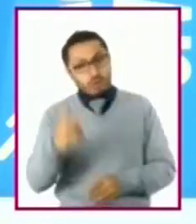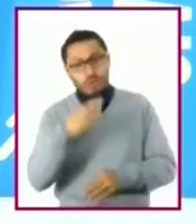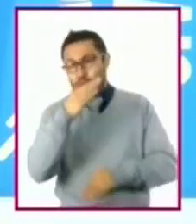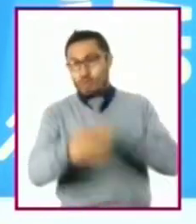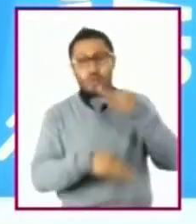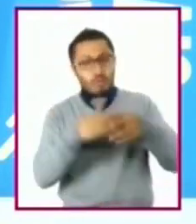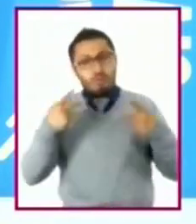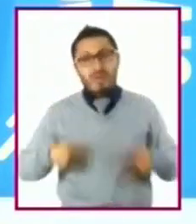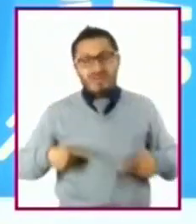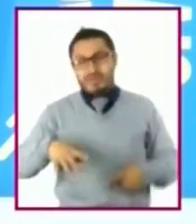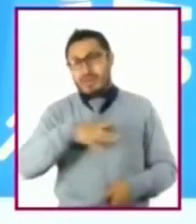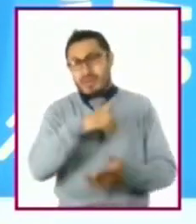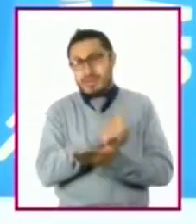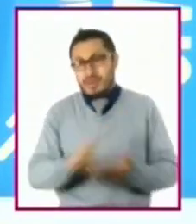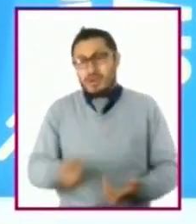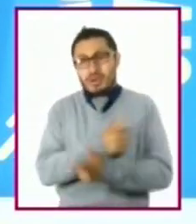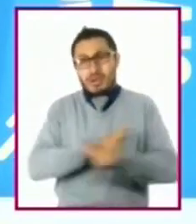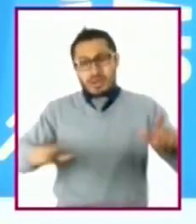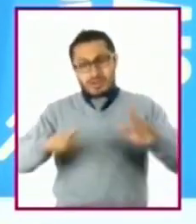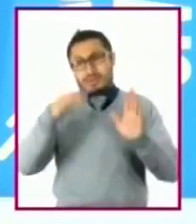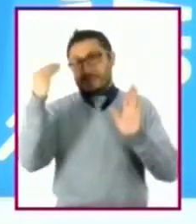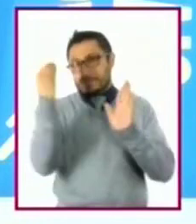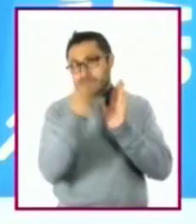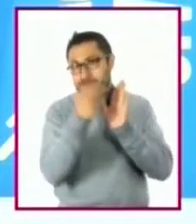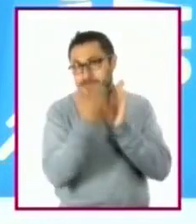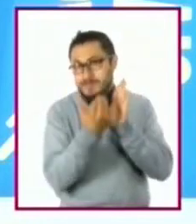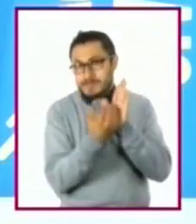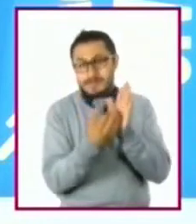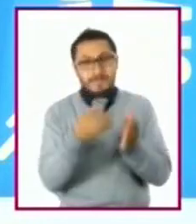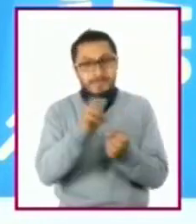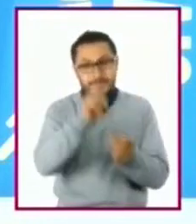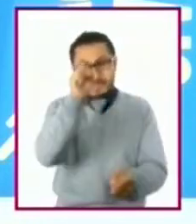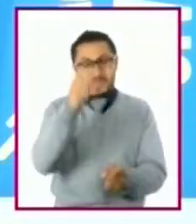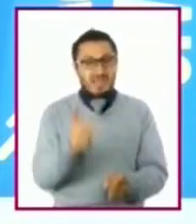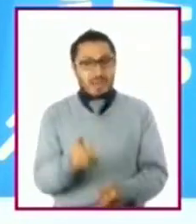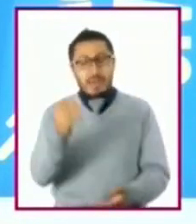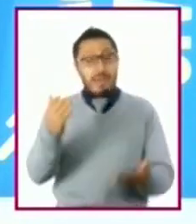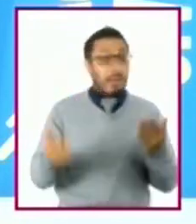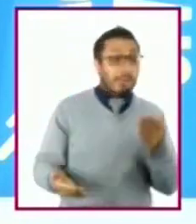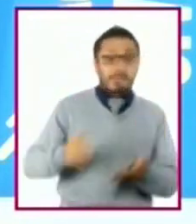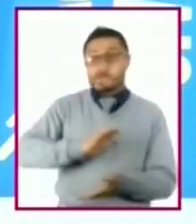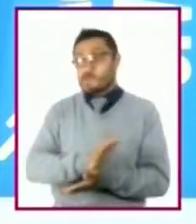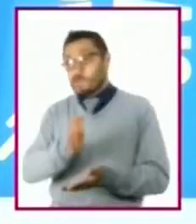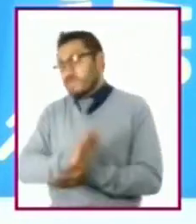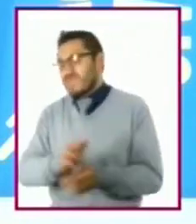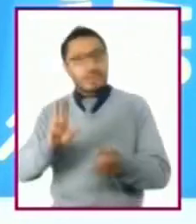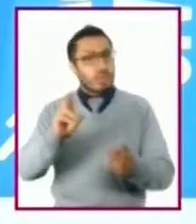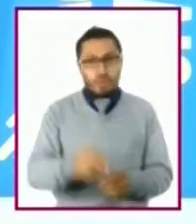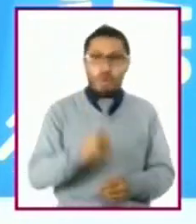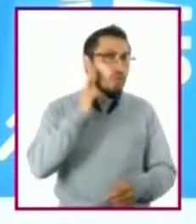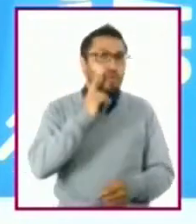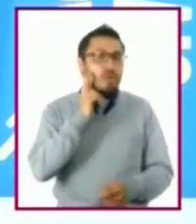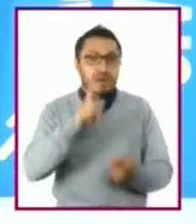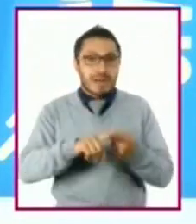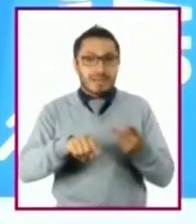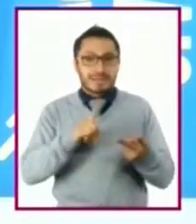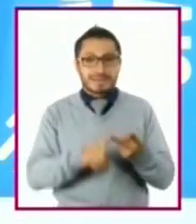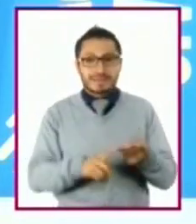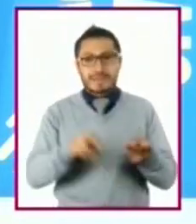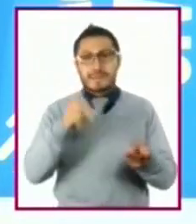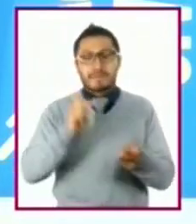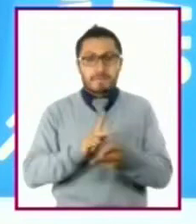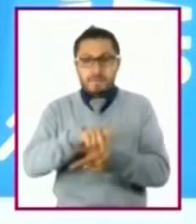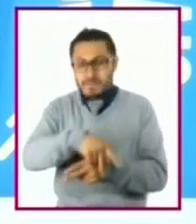los derechos y libertades proclamados, sin distinción alguna de raza, color, sexo,